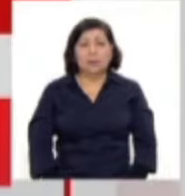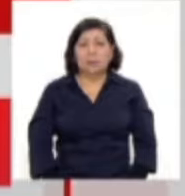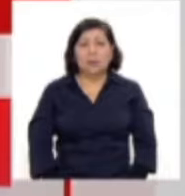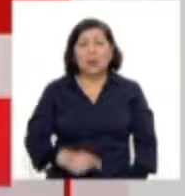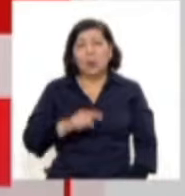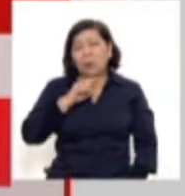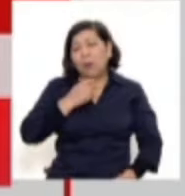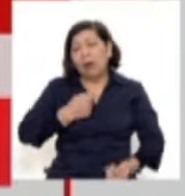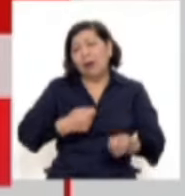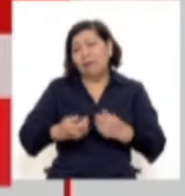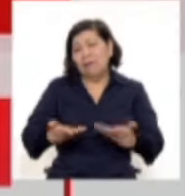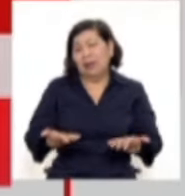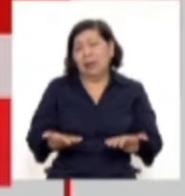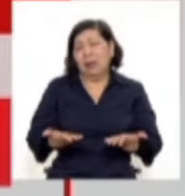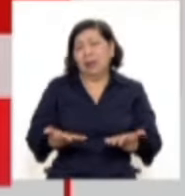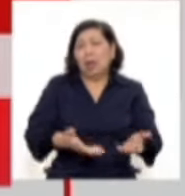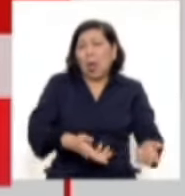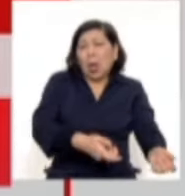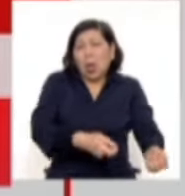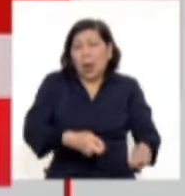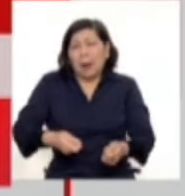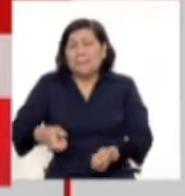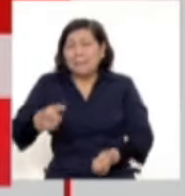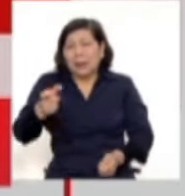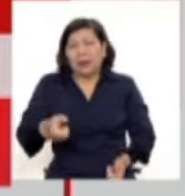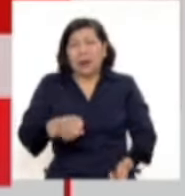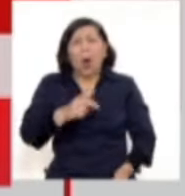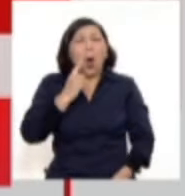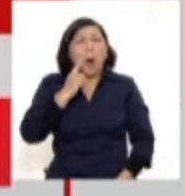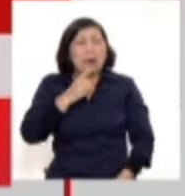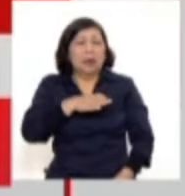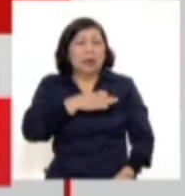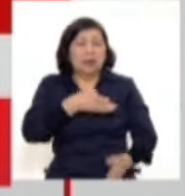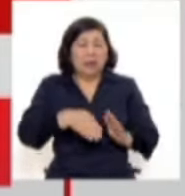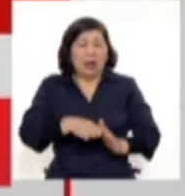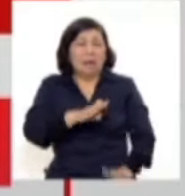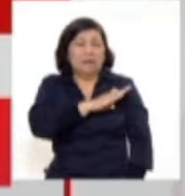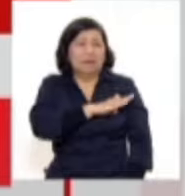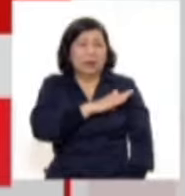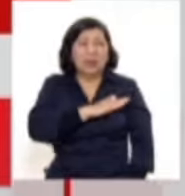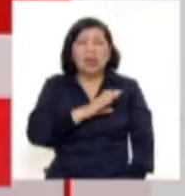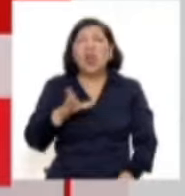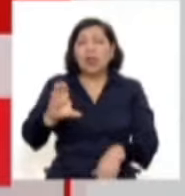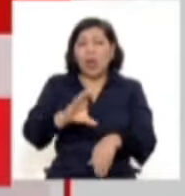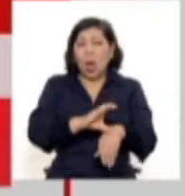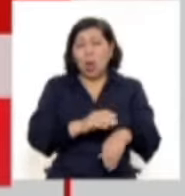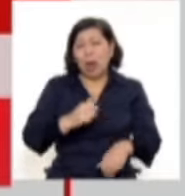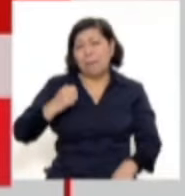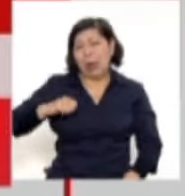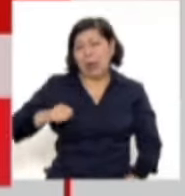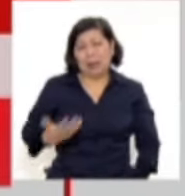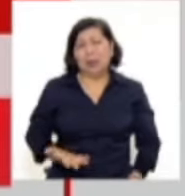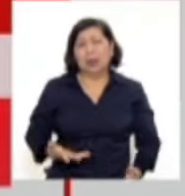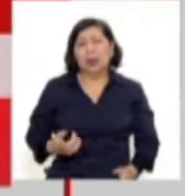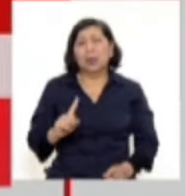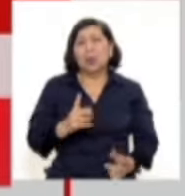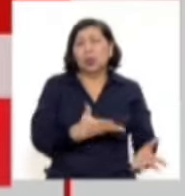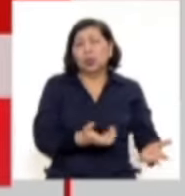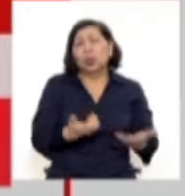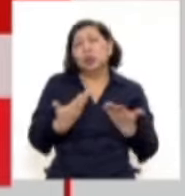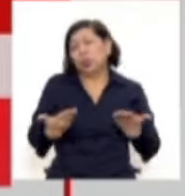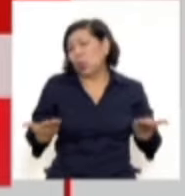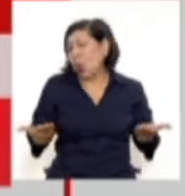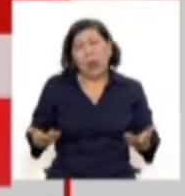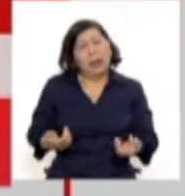Esta comerciante denuncia haber sido arrastrada por personal de fiscalización de la municipalidad de Comas al tratar de impedir que se lleven